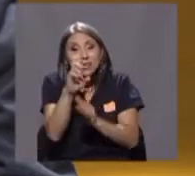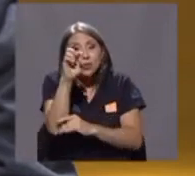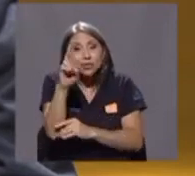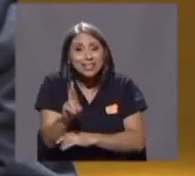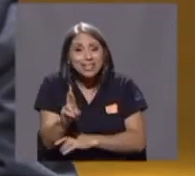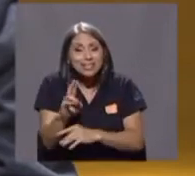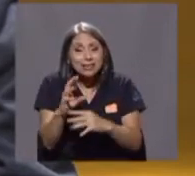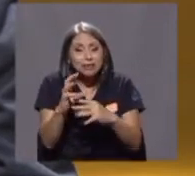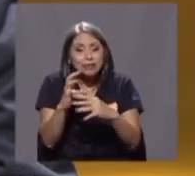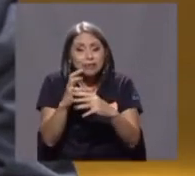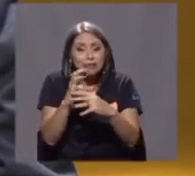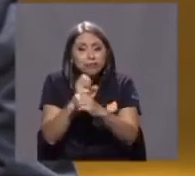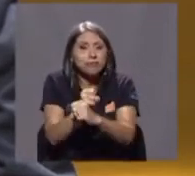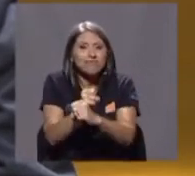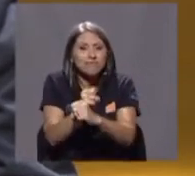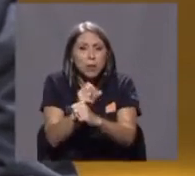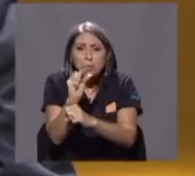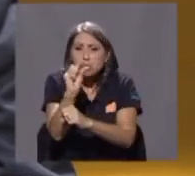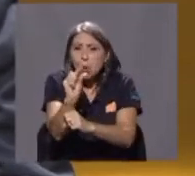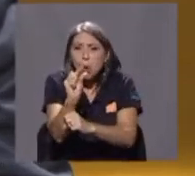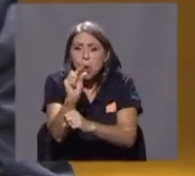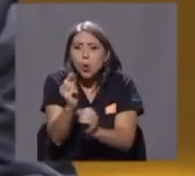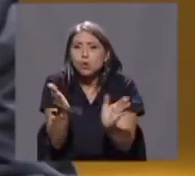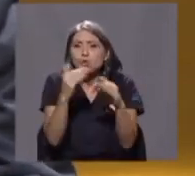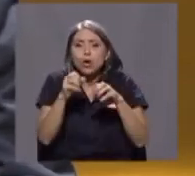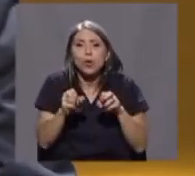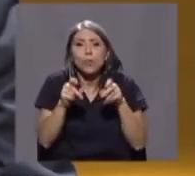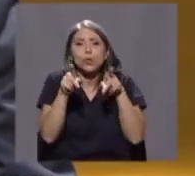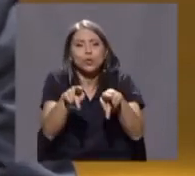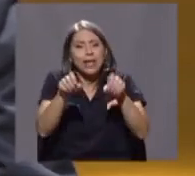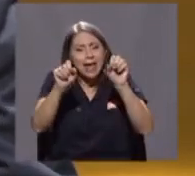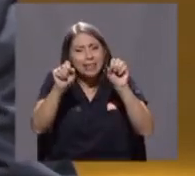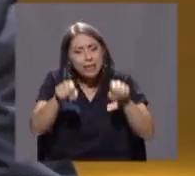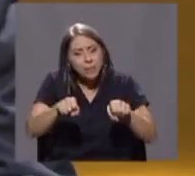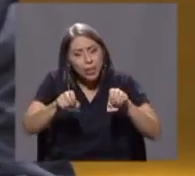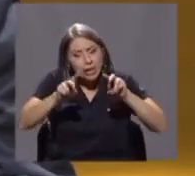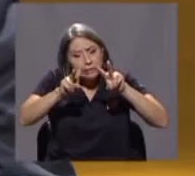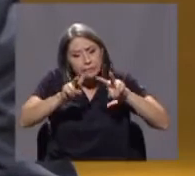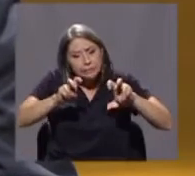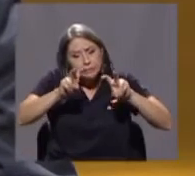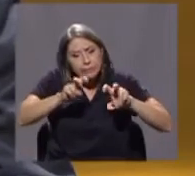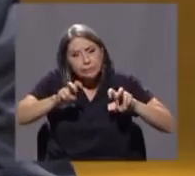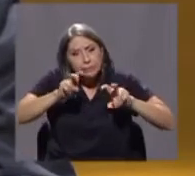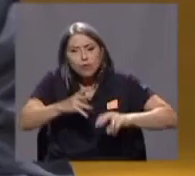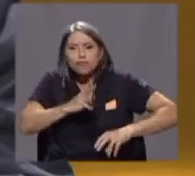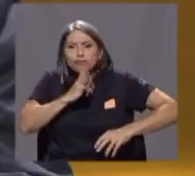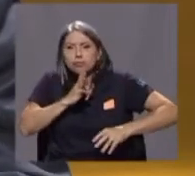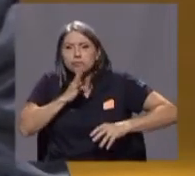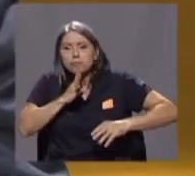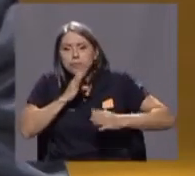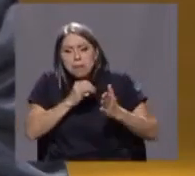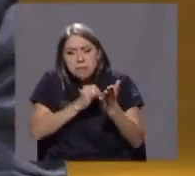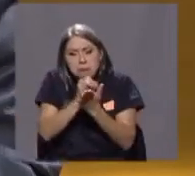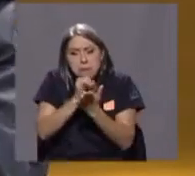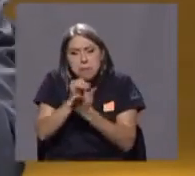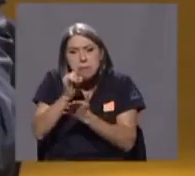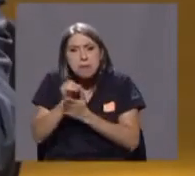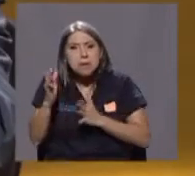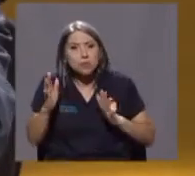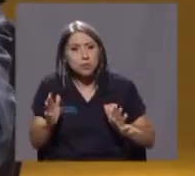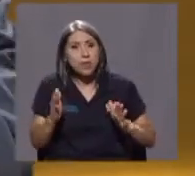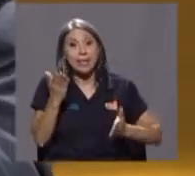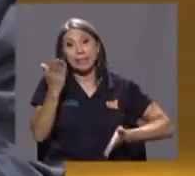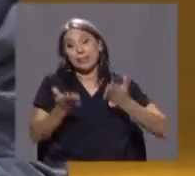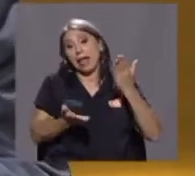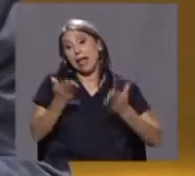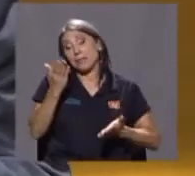comprimida y entonces no hay oportunidad de hacer un desarrollo exhaustivo. Tal vez sería bueno que se replantearan los